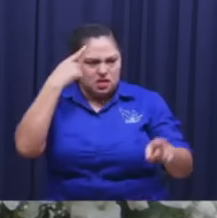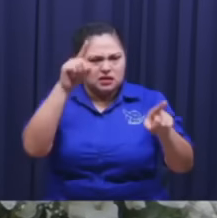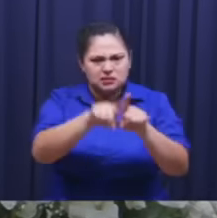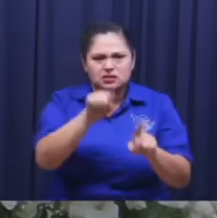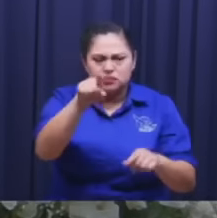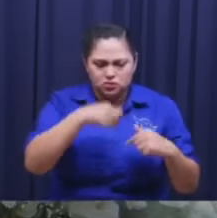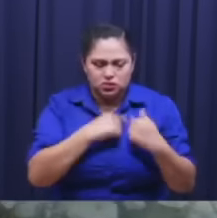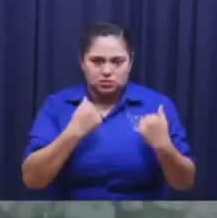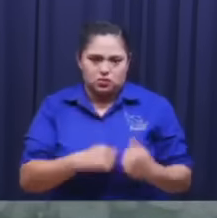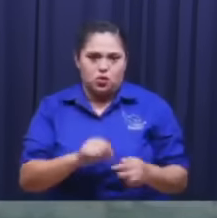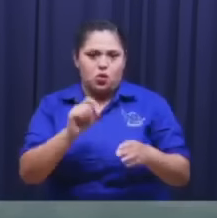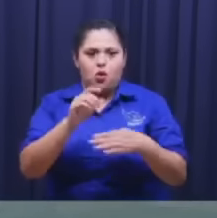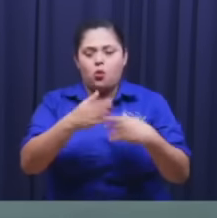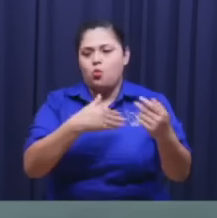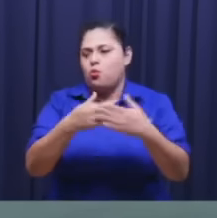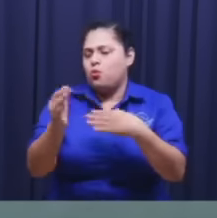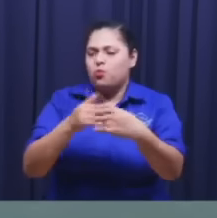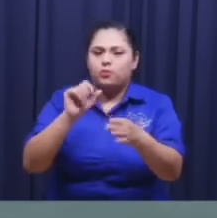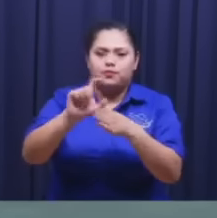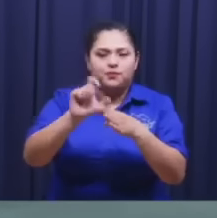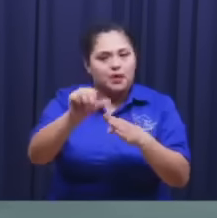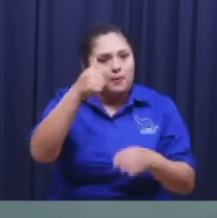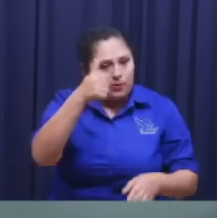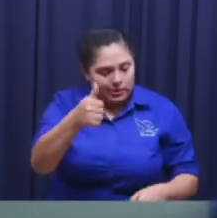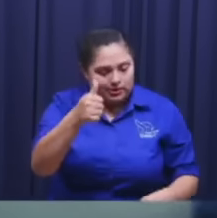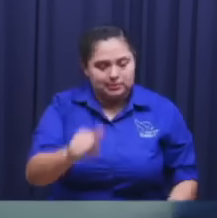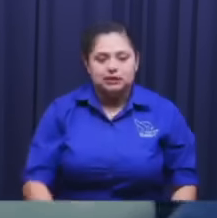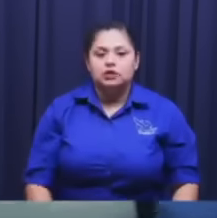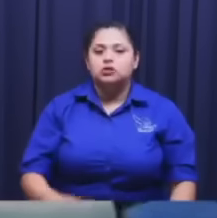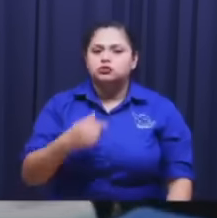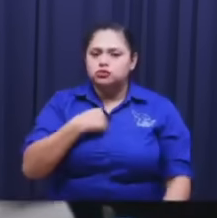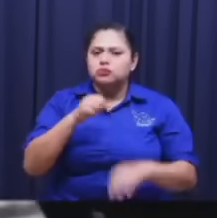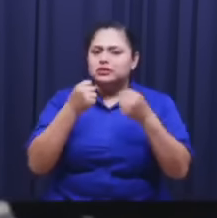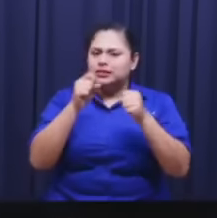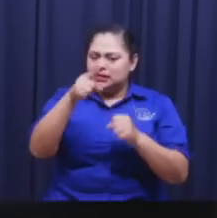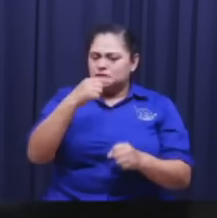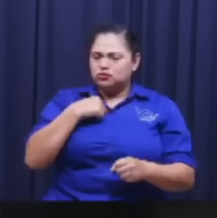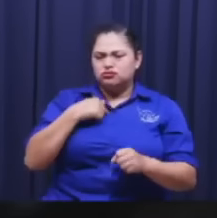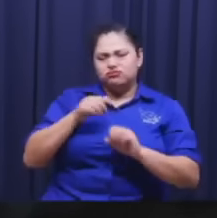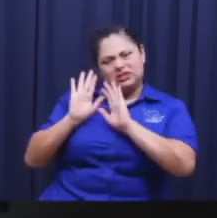que sea buena, desde luego, propón en tu corazón y dice, yo voy a hacer eso y voy a resistir.